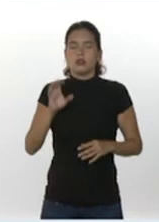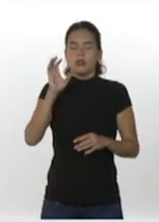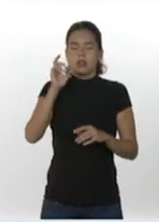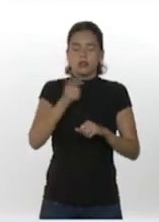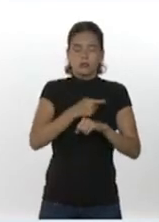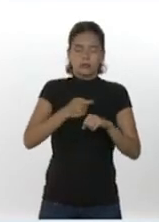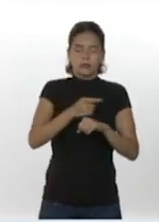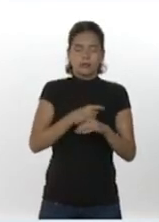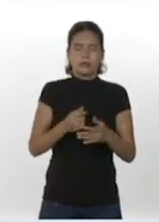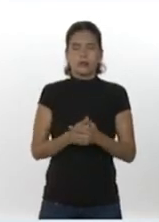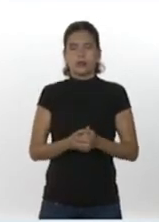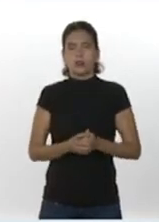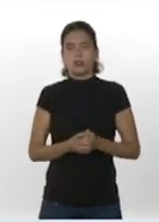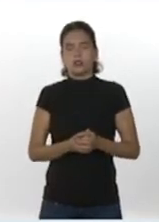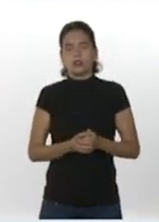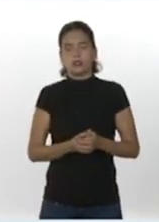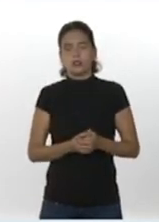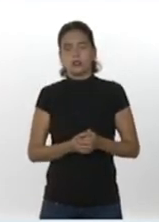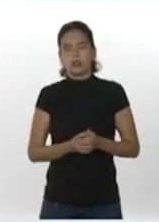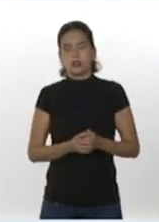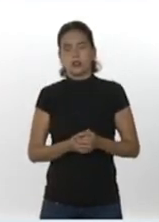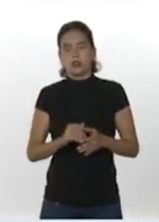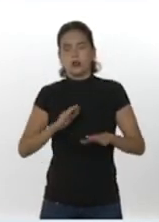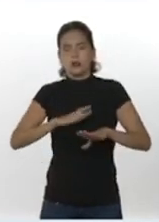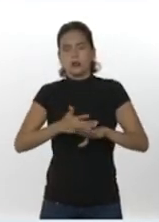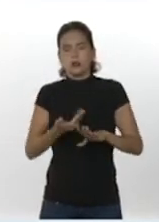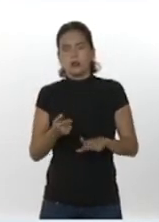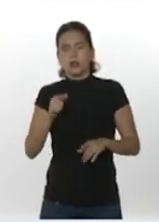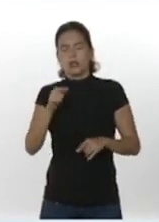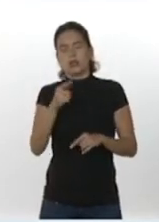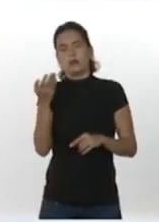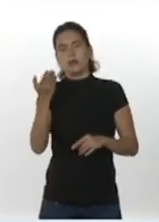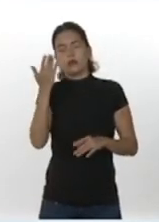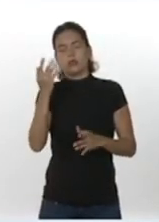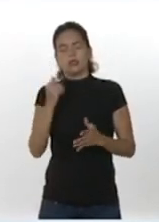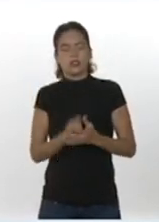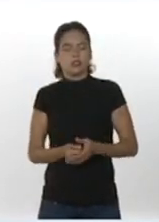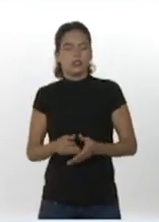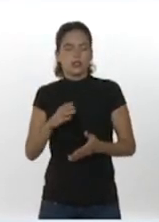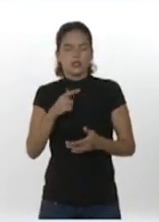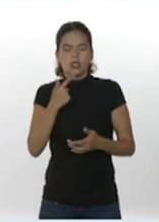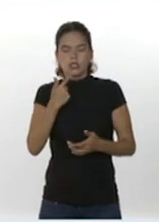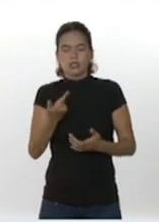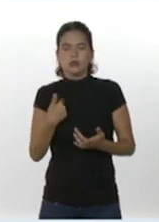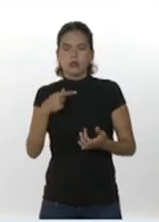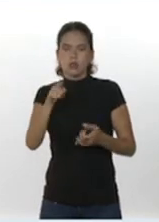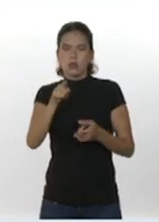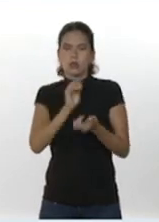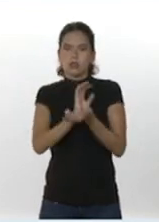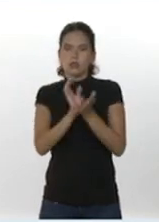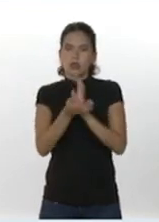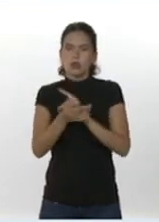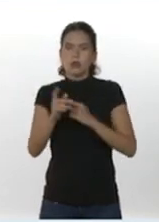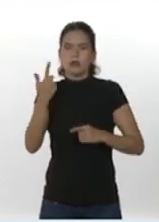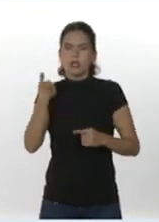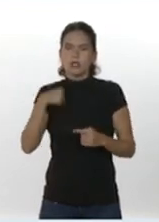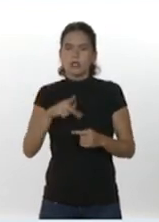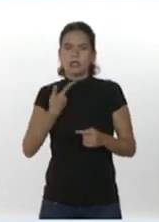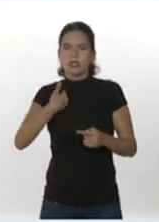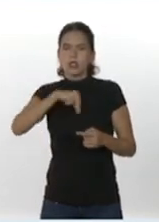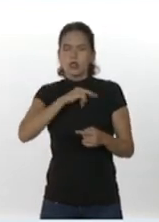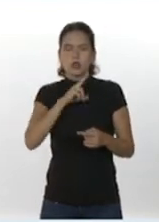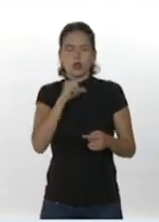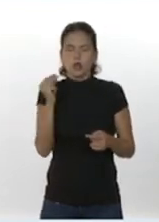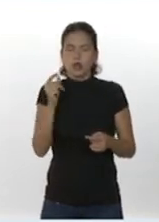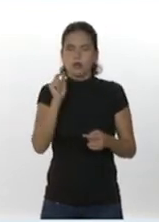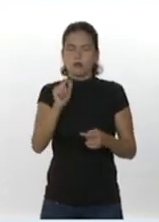el contexto donde nos realizamos, porque precisamente es importante el contexto, eso es de la parte geográfica, para entender que no es lo